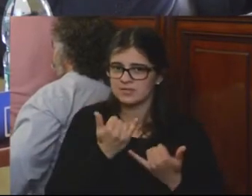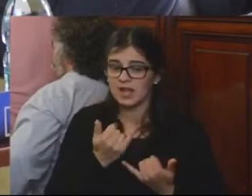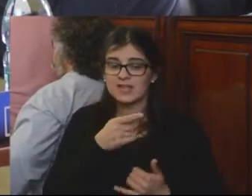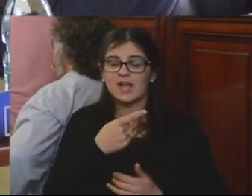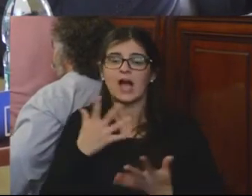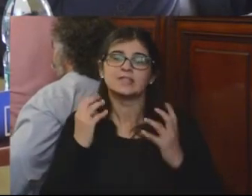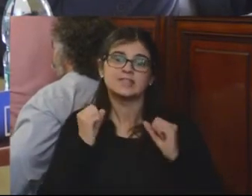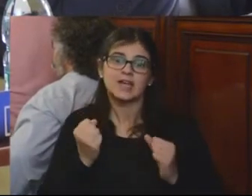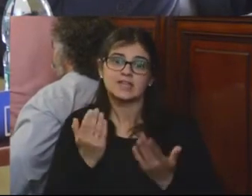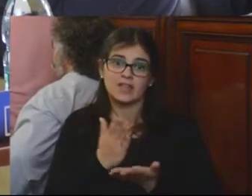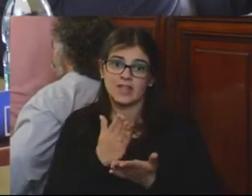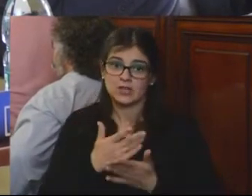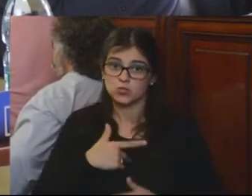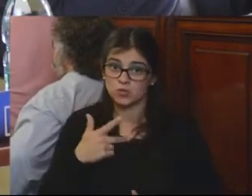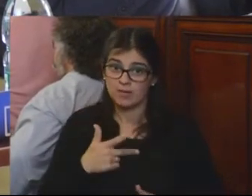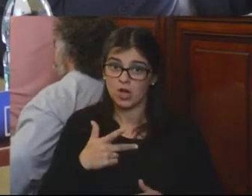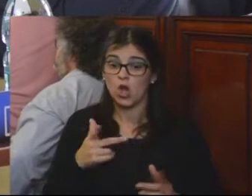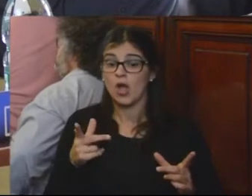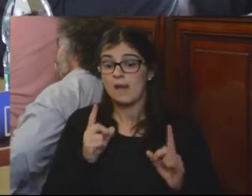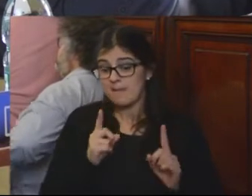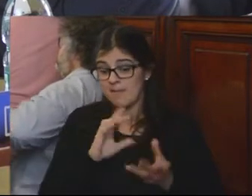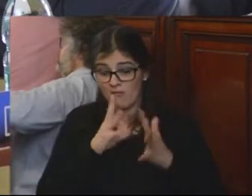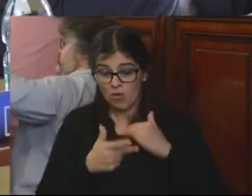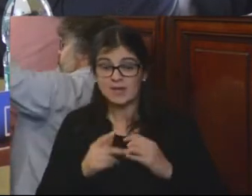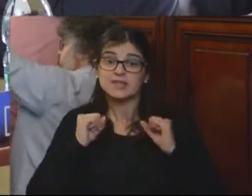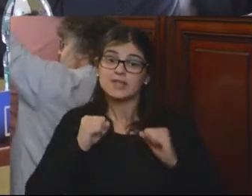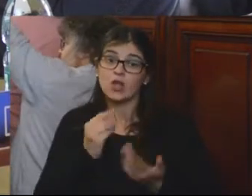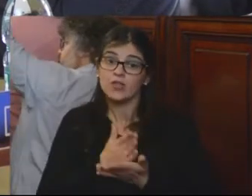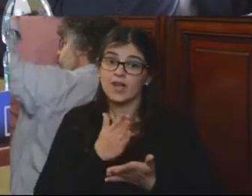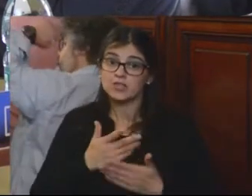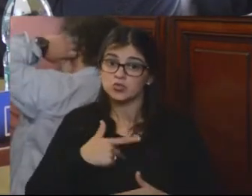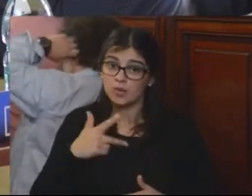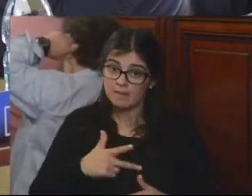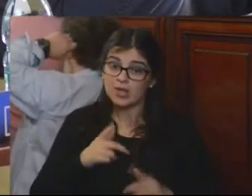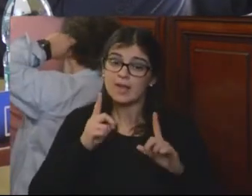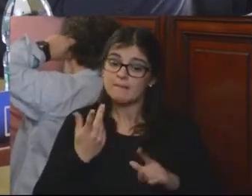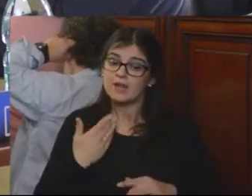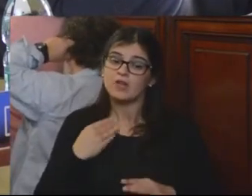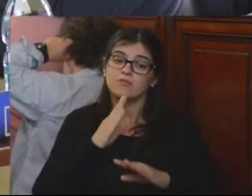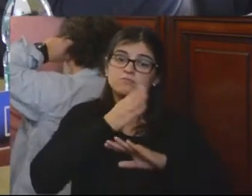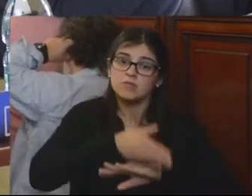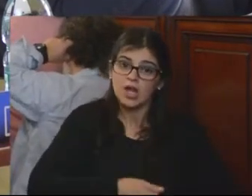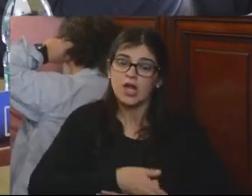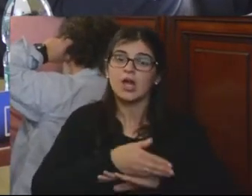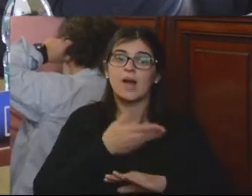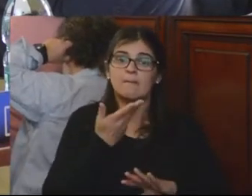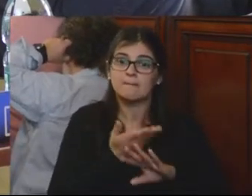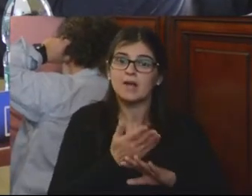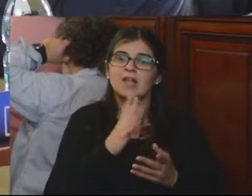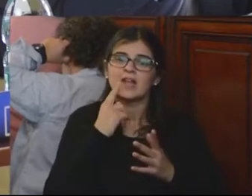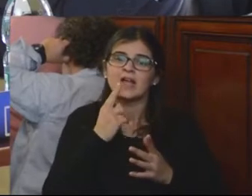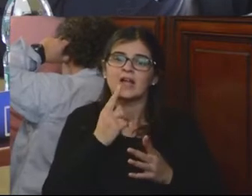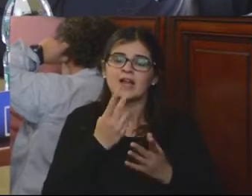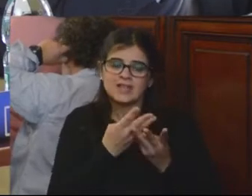de derechos humanos término modo la secretaría de derechos humanos se presentó como querellante en la causa que investiga la desaparición